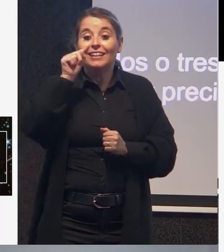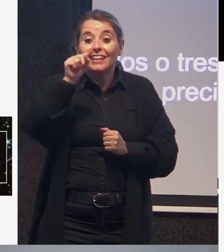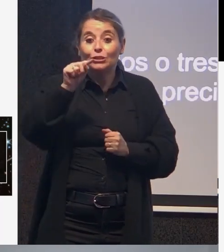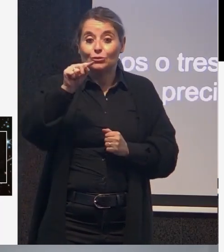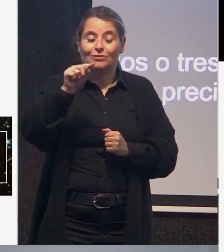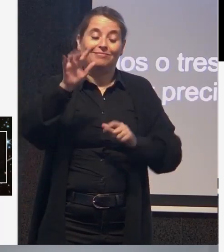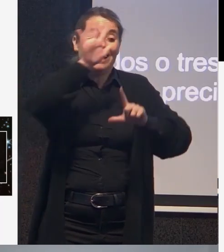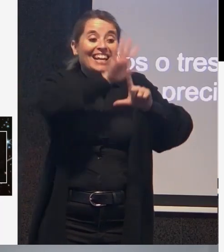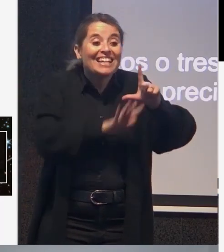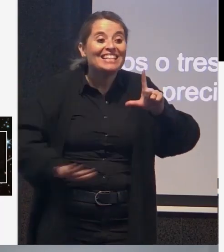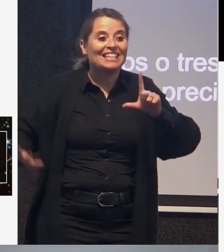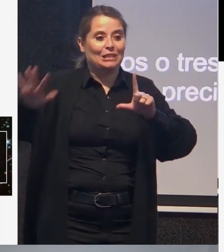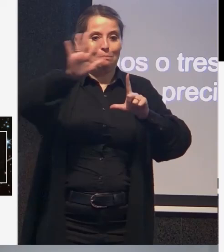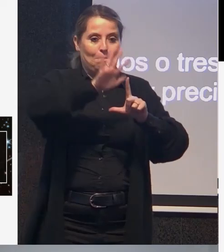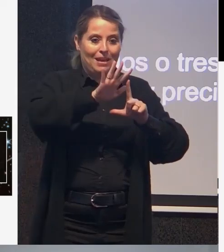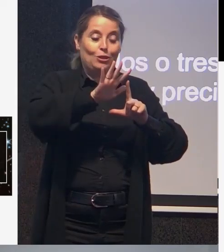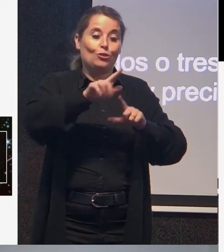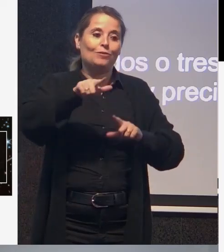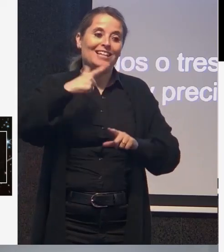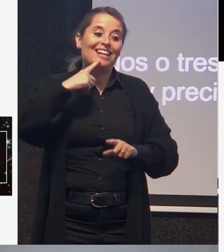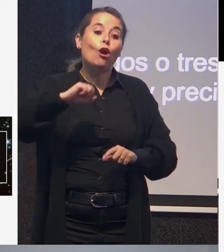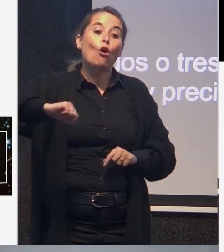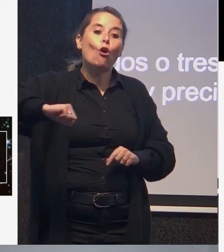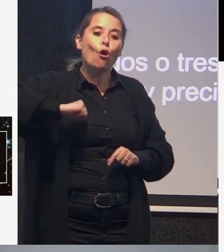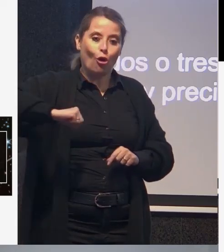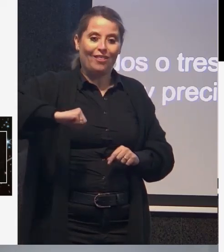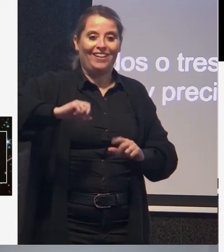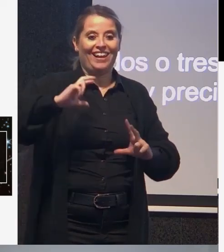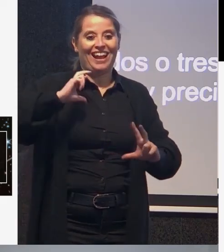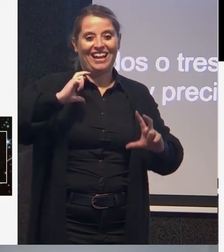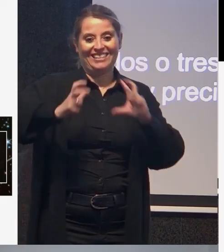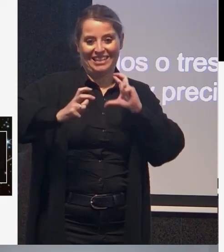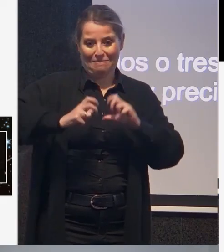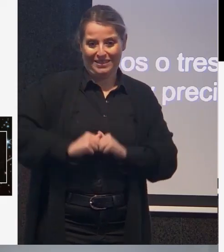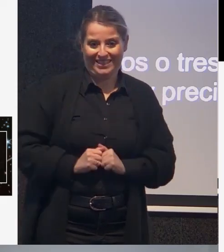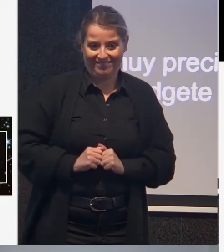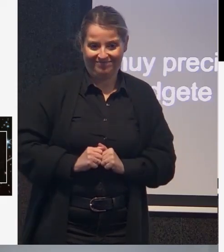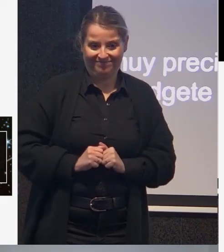que le jode a ChatGPT.